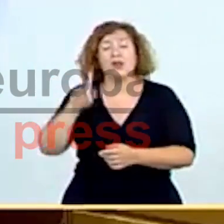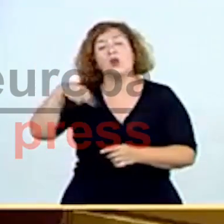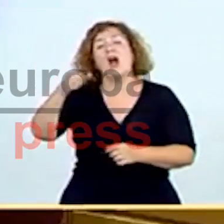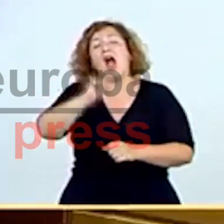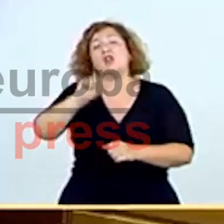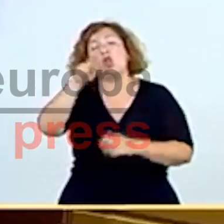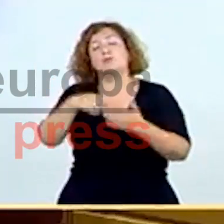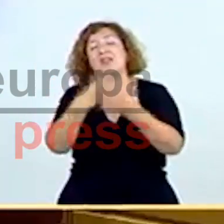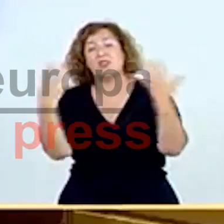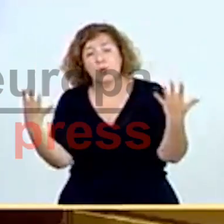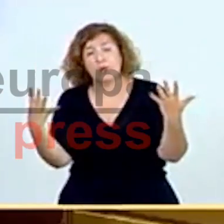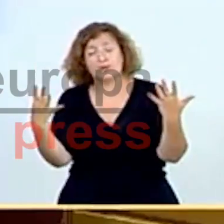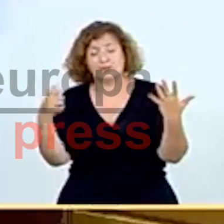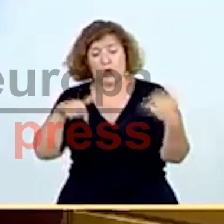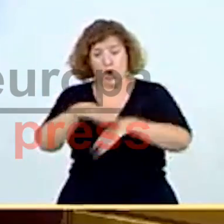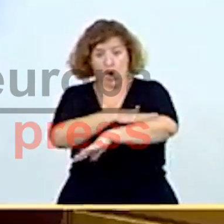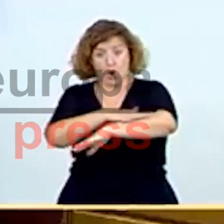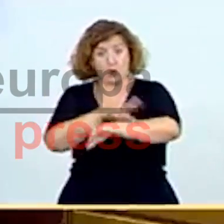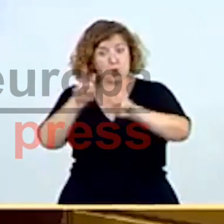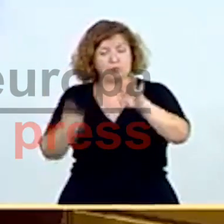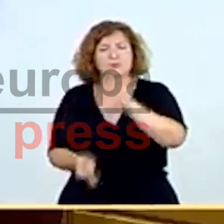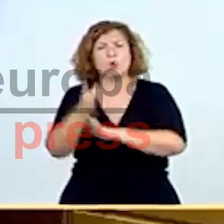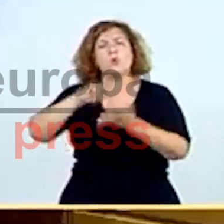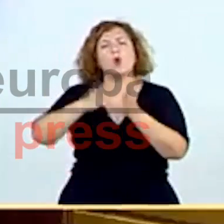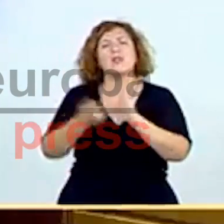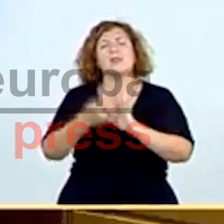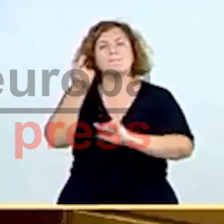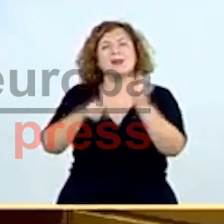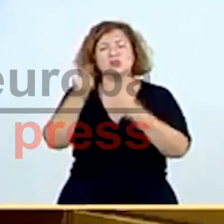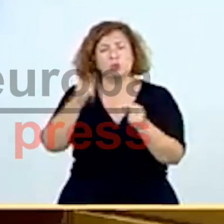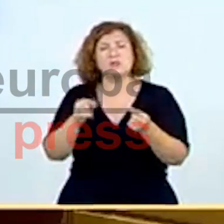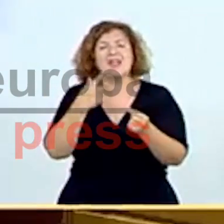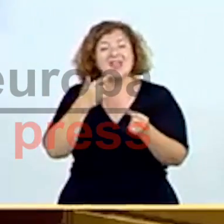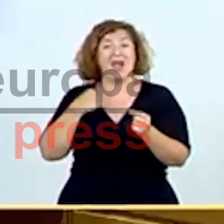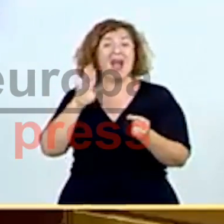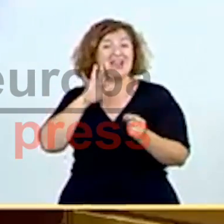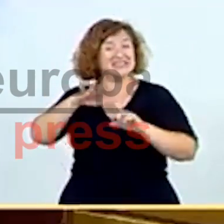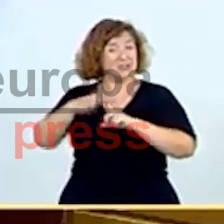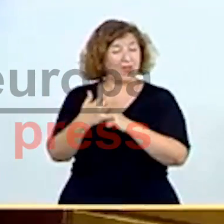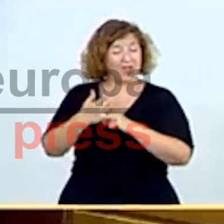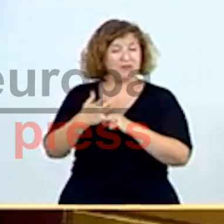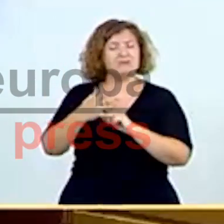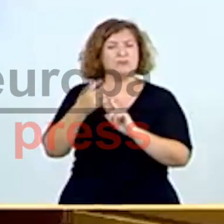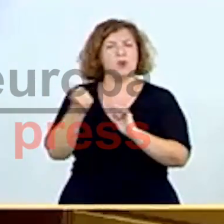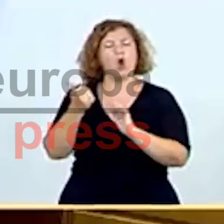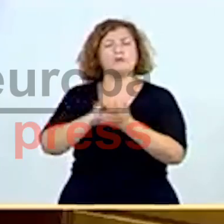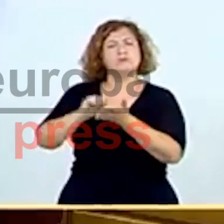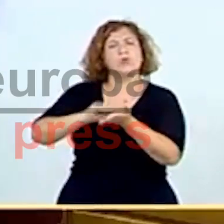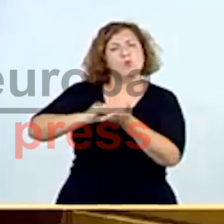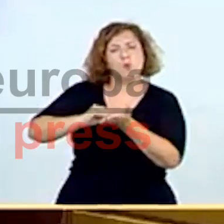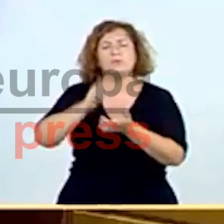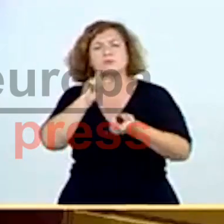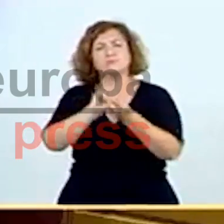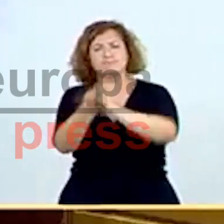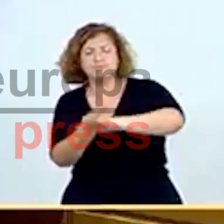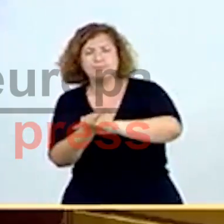19 este gobierno presenta un proyecto de presupuesto donde corrige esa situación y pretende, a través de